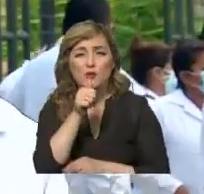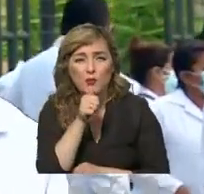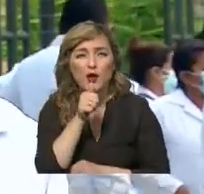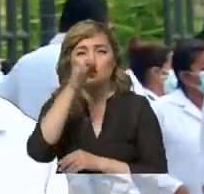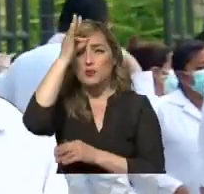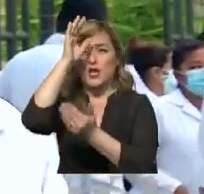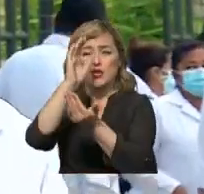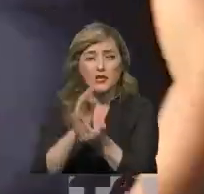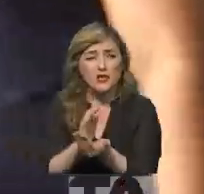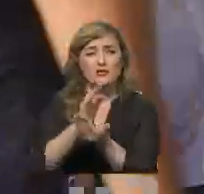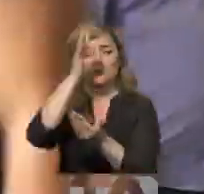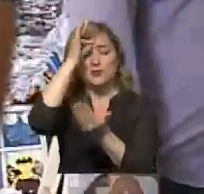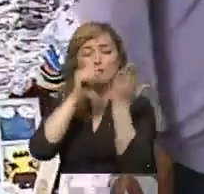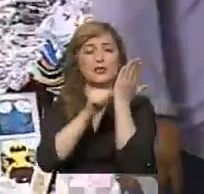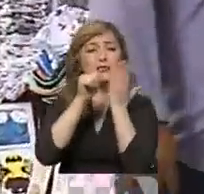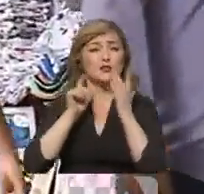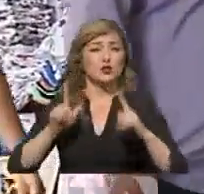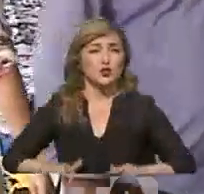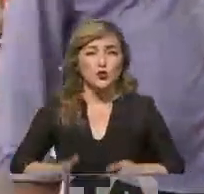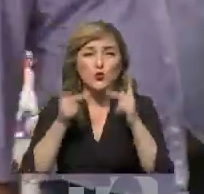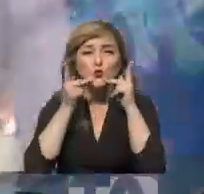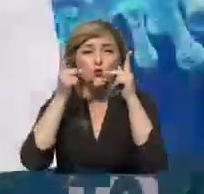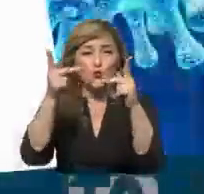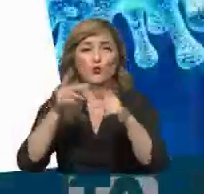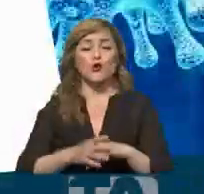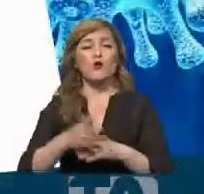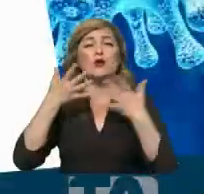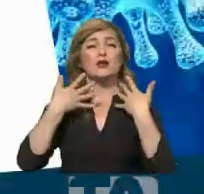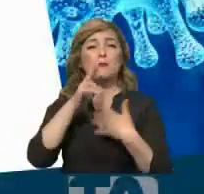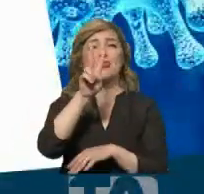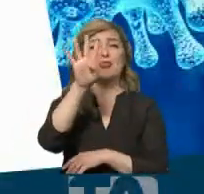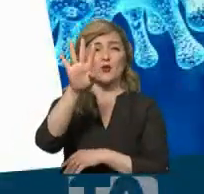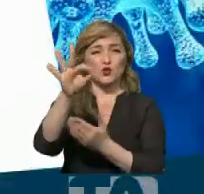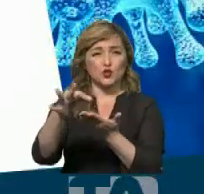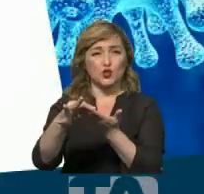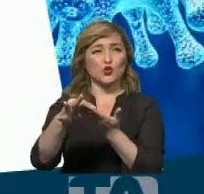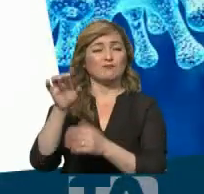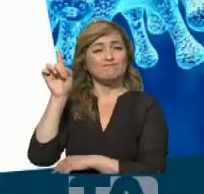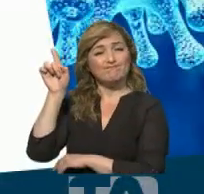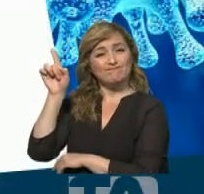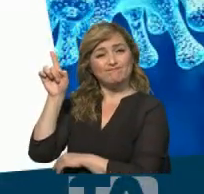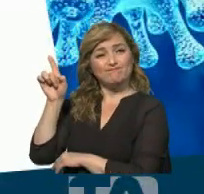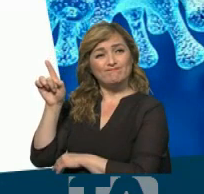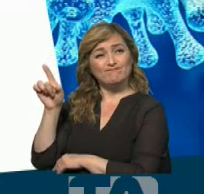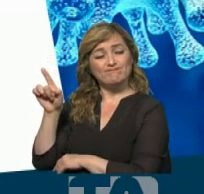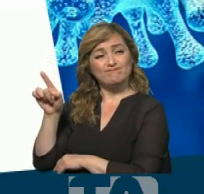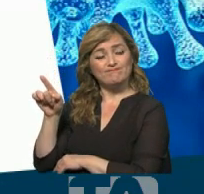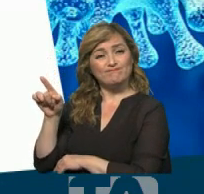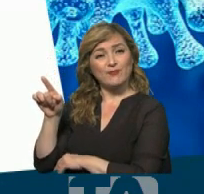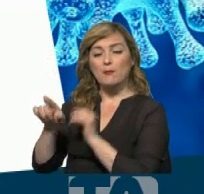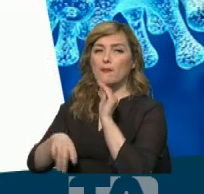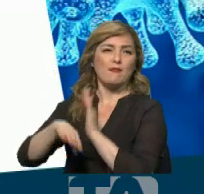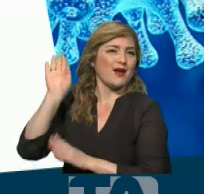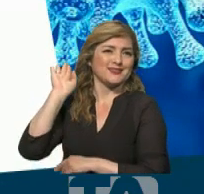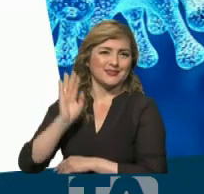IES, hospitales del Ministerio de Salud Pública. Guayaquil fue dividida en 24 zonas, siendo los sectores de Sauces, Mapasingue y Los Guasmos donde se